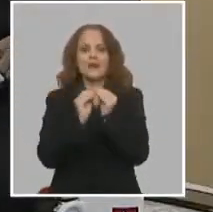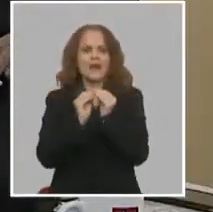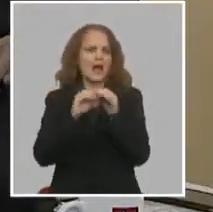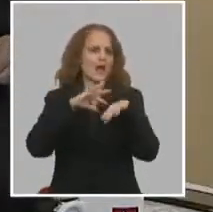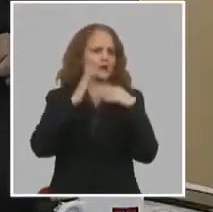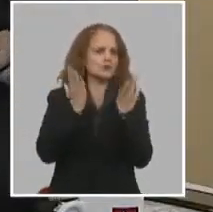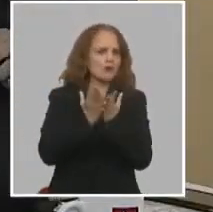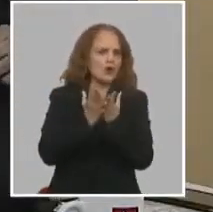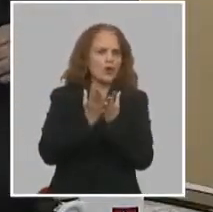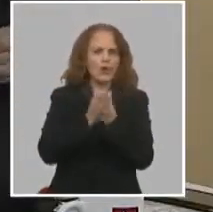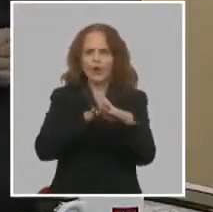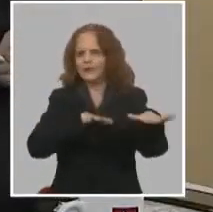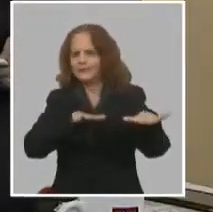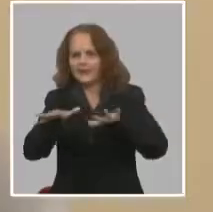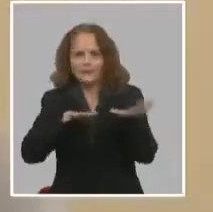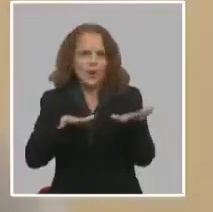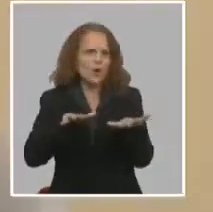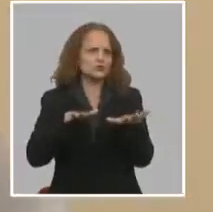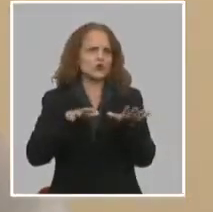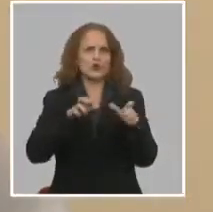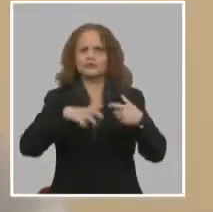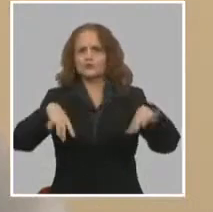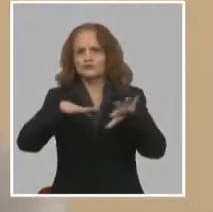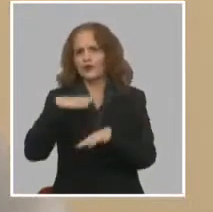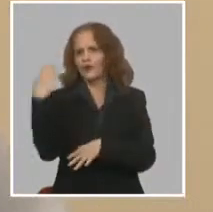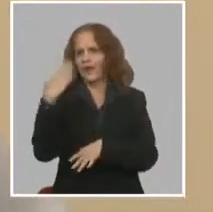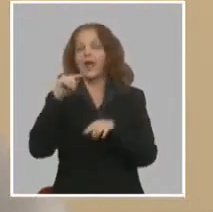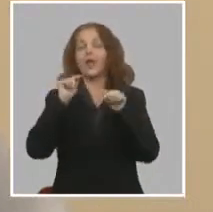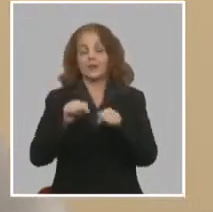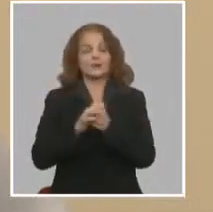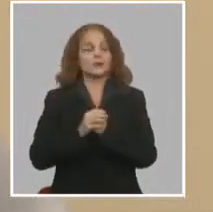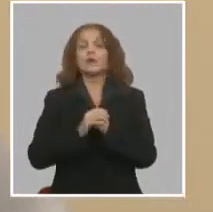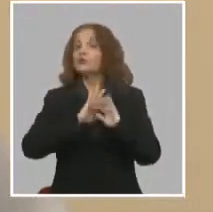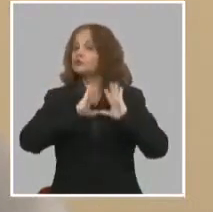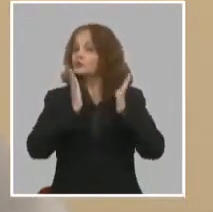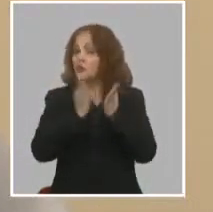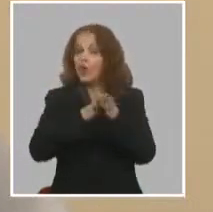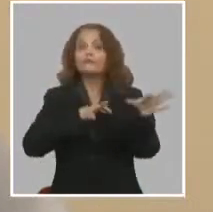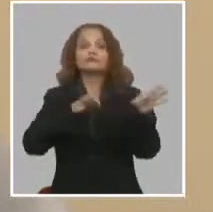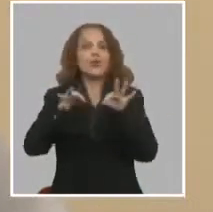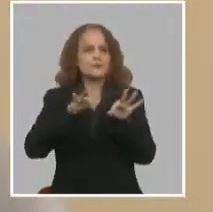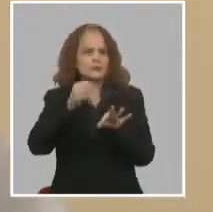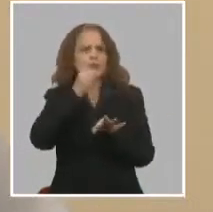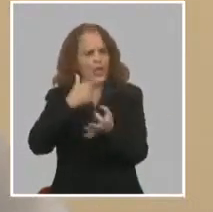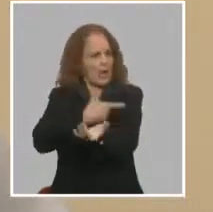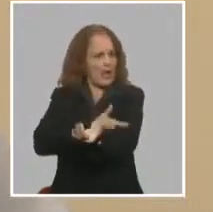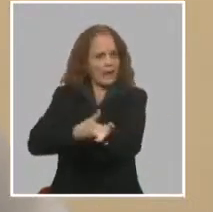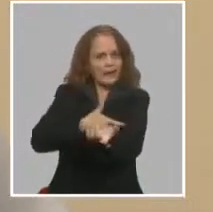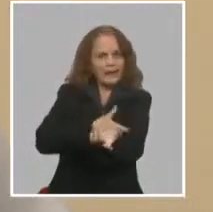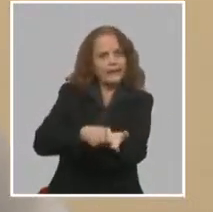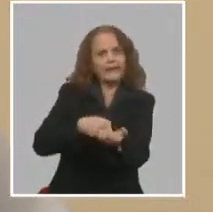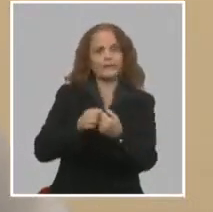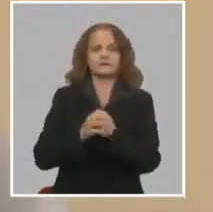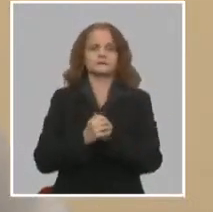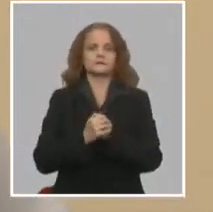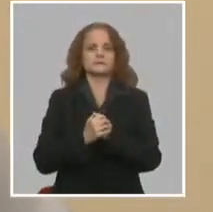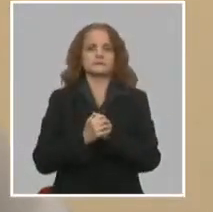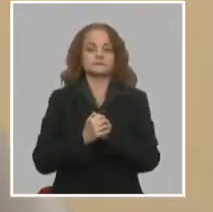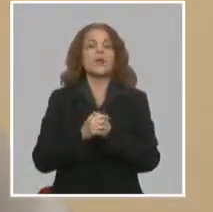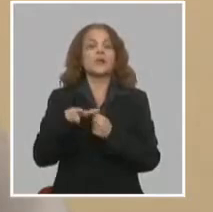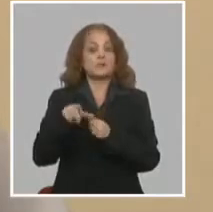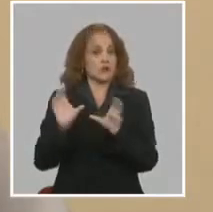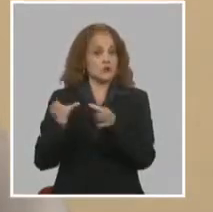a todo el funcionamiento de un hospital también, porque se hacían los complementarios, un grupo de médicos